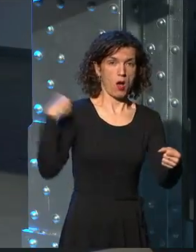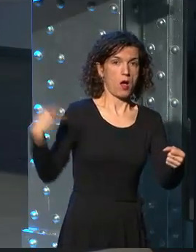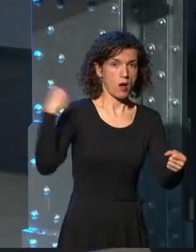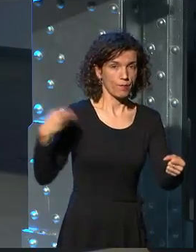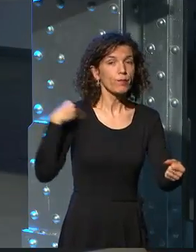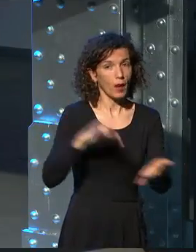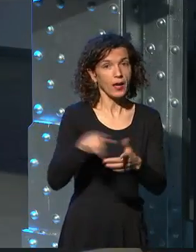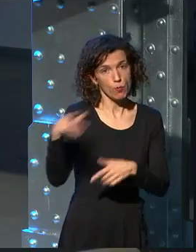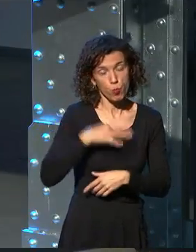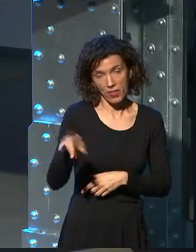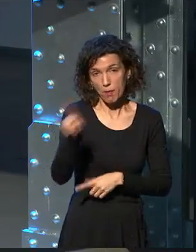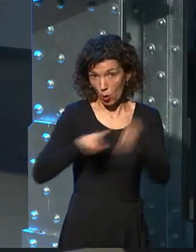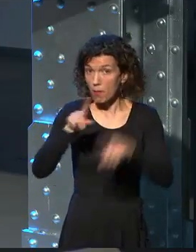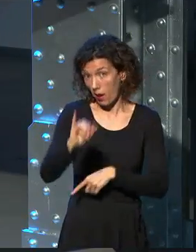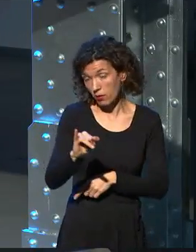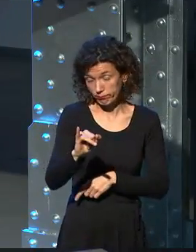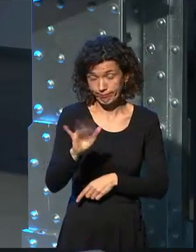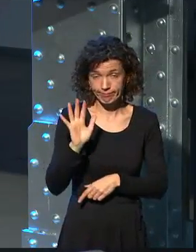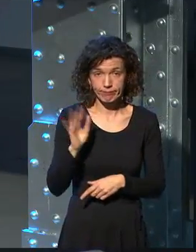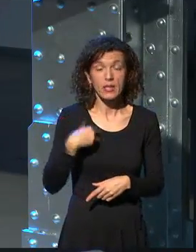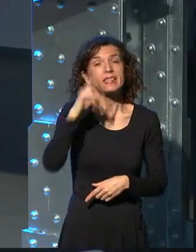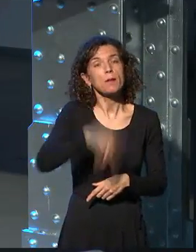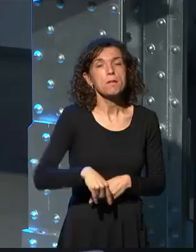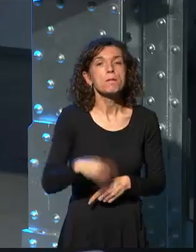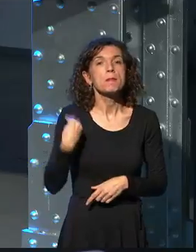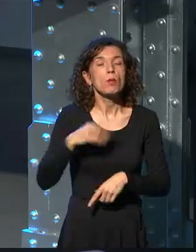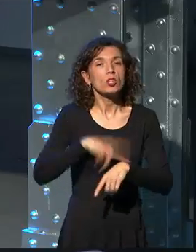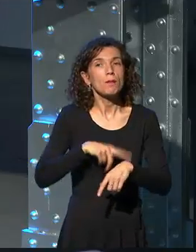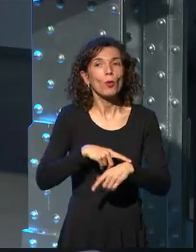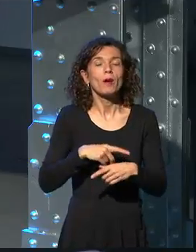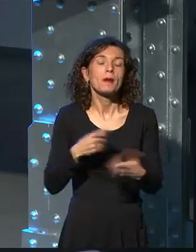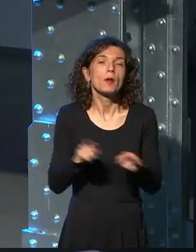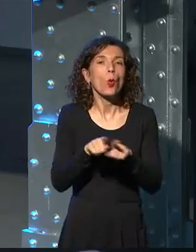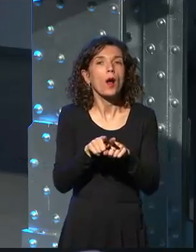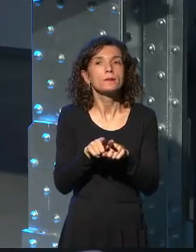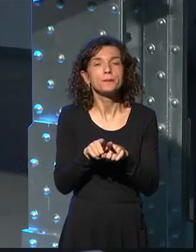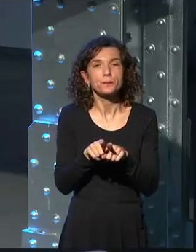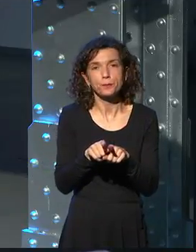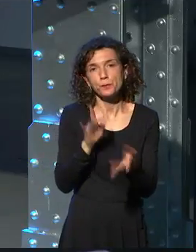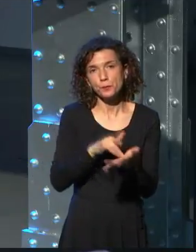es cuando nos podemos encontrar con un problema. Lo mismo de cara a ser efectivos en